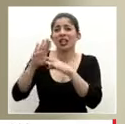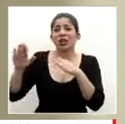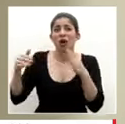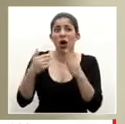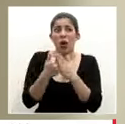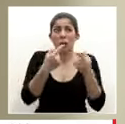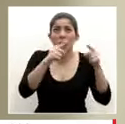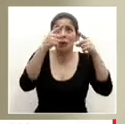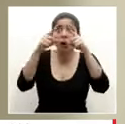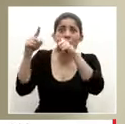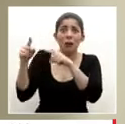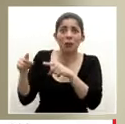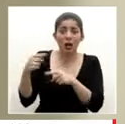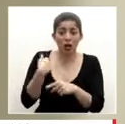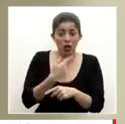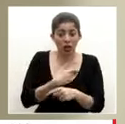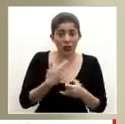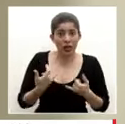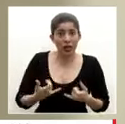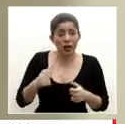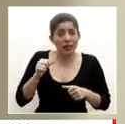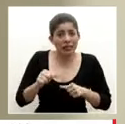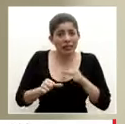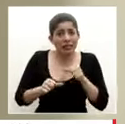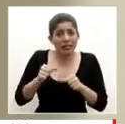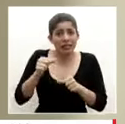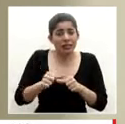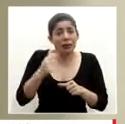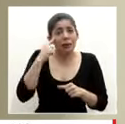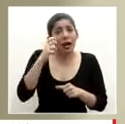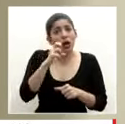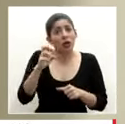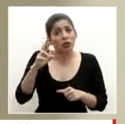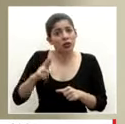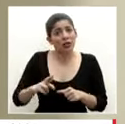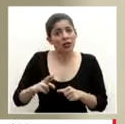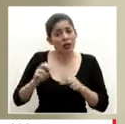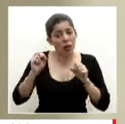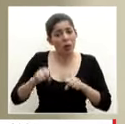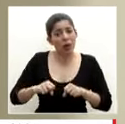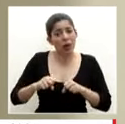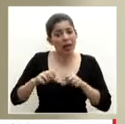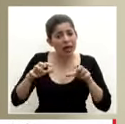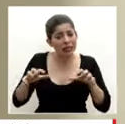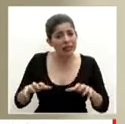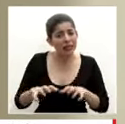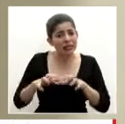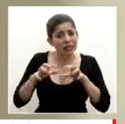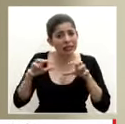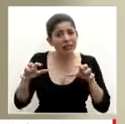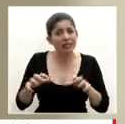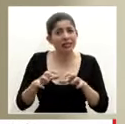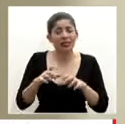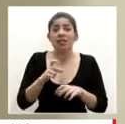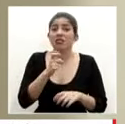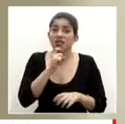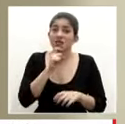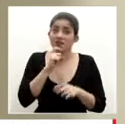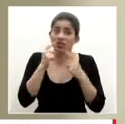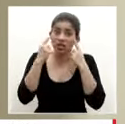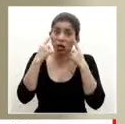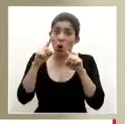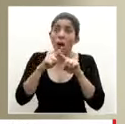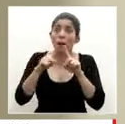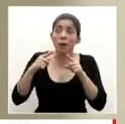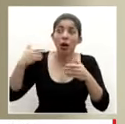todas haciendo posible que Costa Rica geste un acto muy difícil de gestar, pero que lo